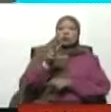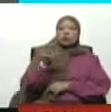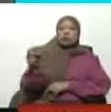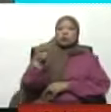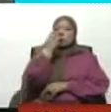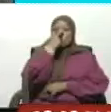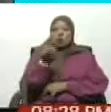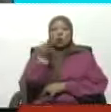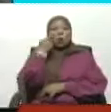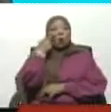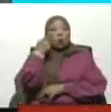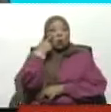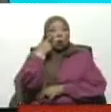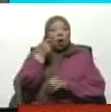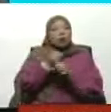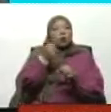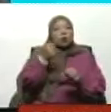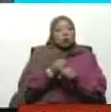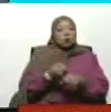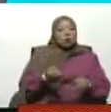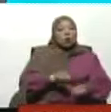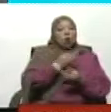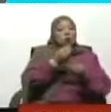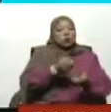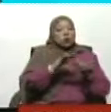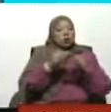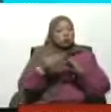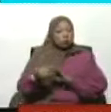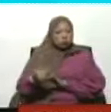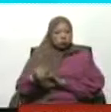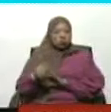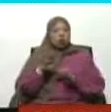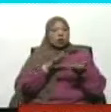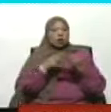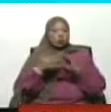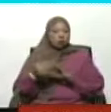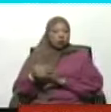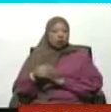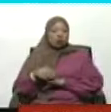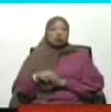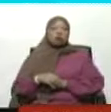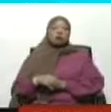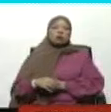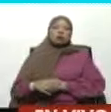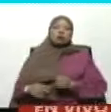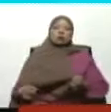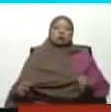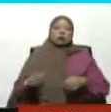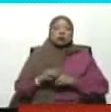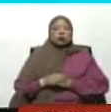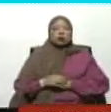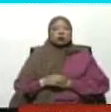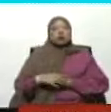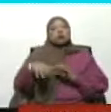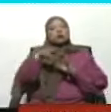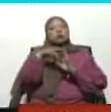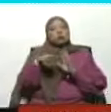ir a ver la obra de los consejos comunales, de las comunas, y a cumplir mi